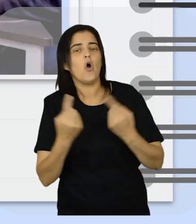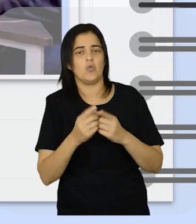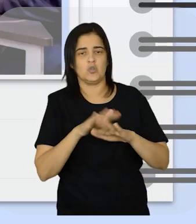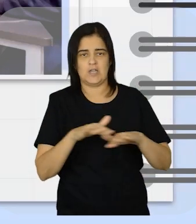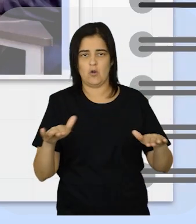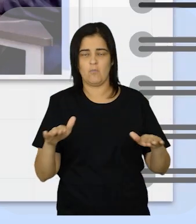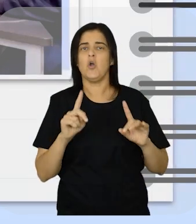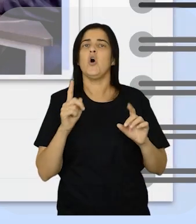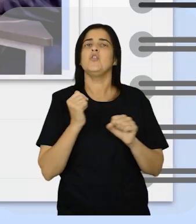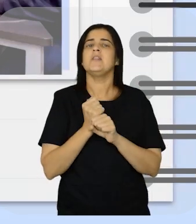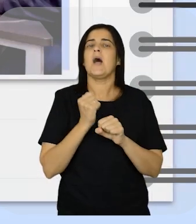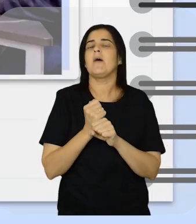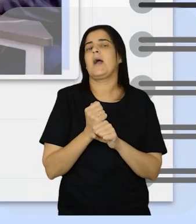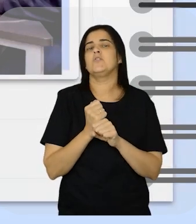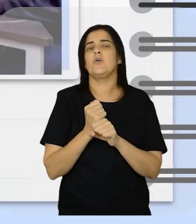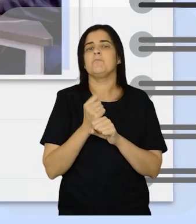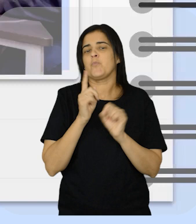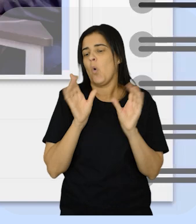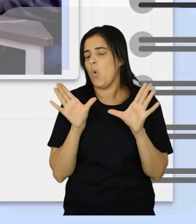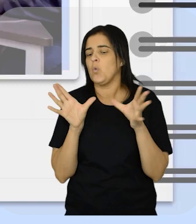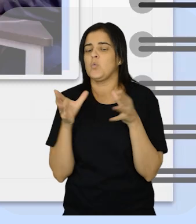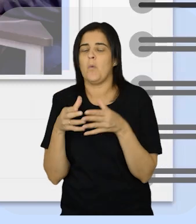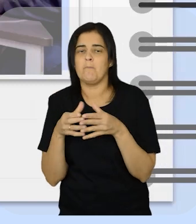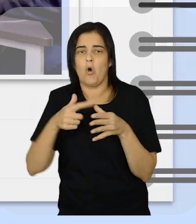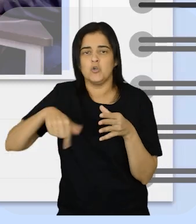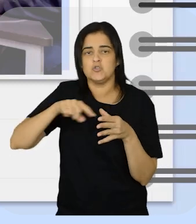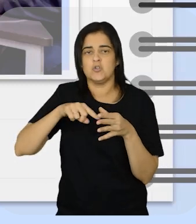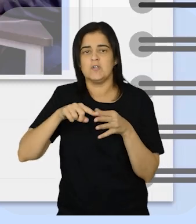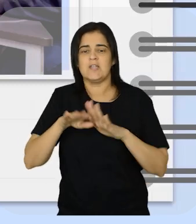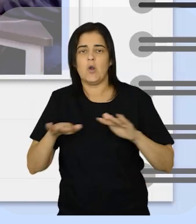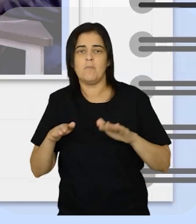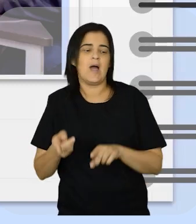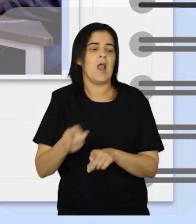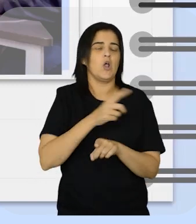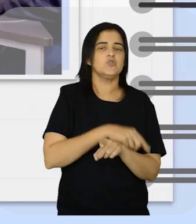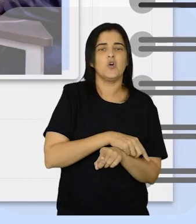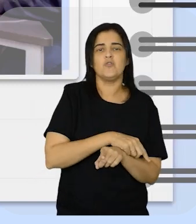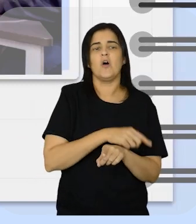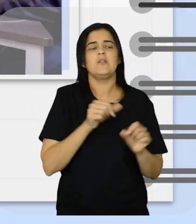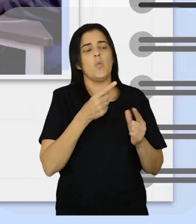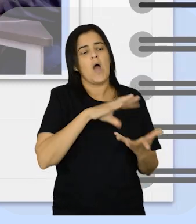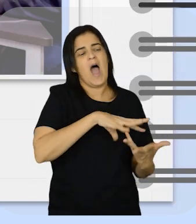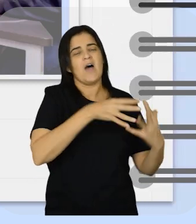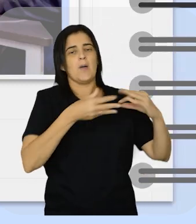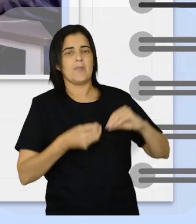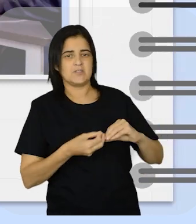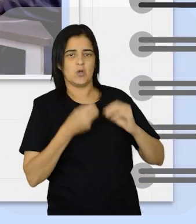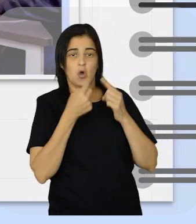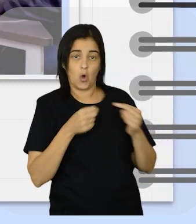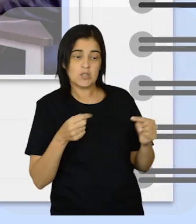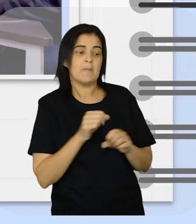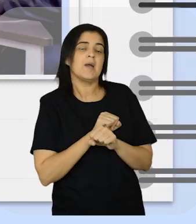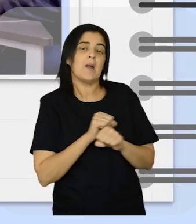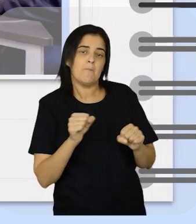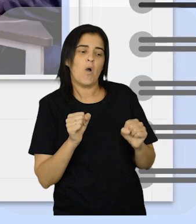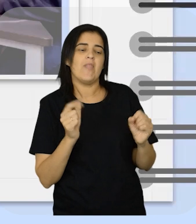no estoy trabajando para un grupo de alumnos y que a los otros les voy a hacer una adaptación de las cosas para que pueda